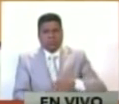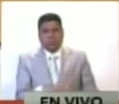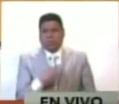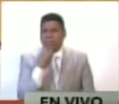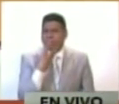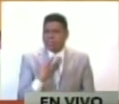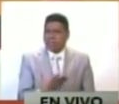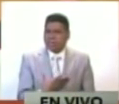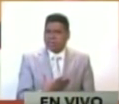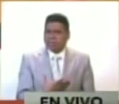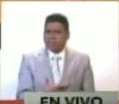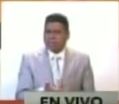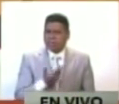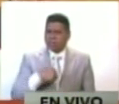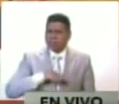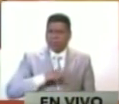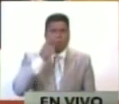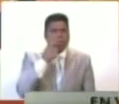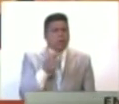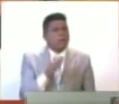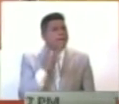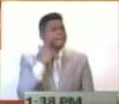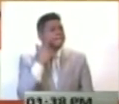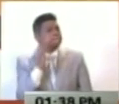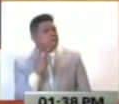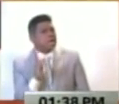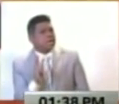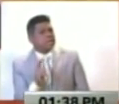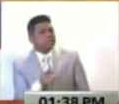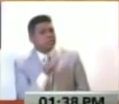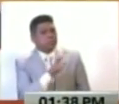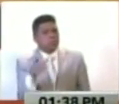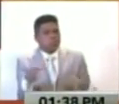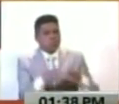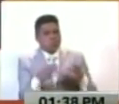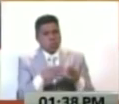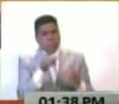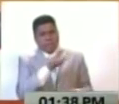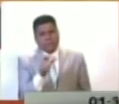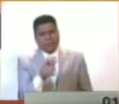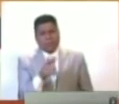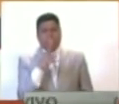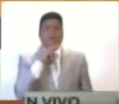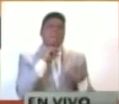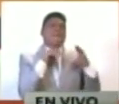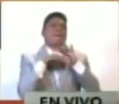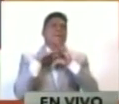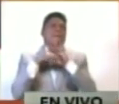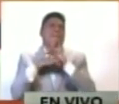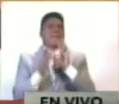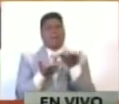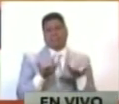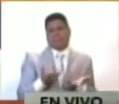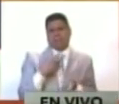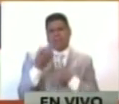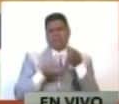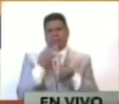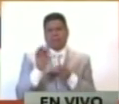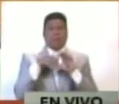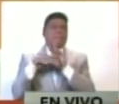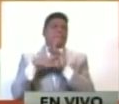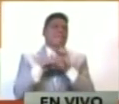pueblo, para que un grupo de burócratas pues atenten contra sus propios pueblos. Eso tendrían que explicárselo a estos burócratas, a sus